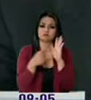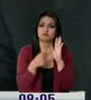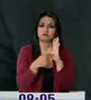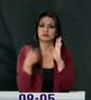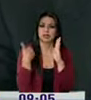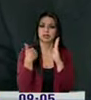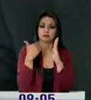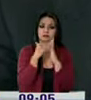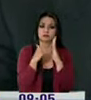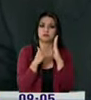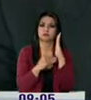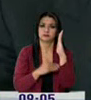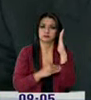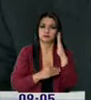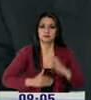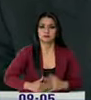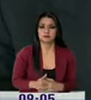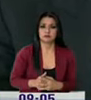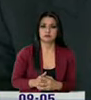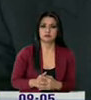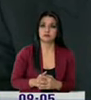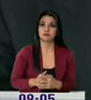que señala